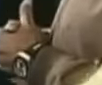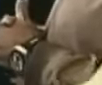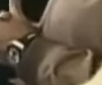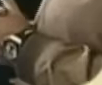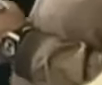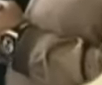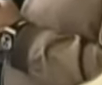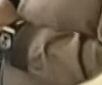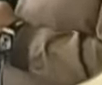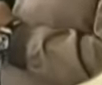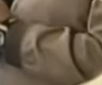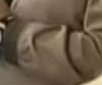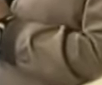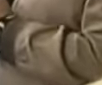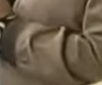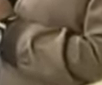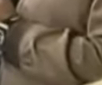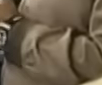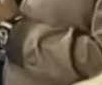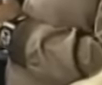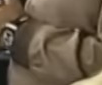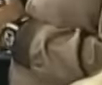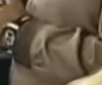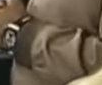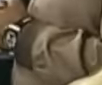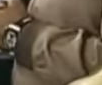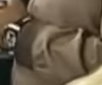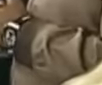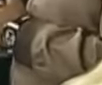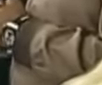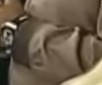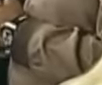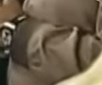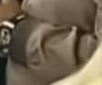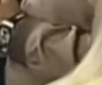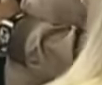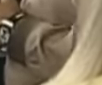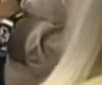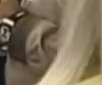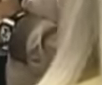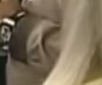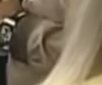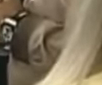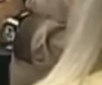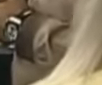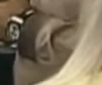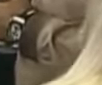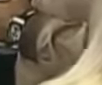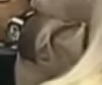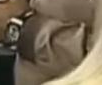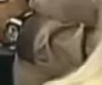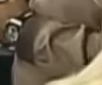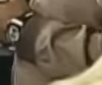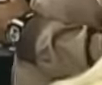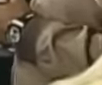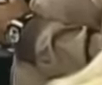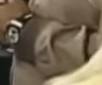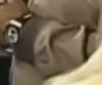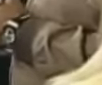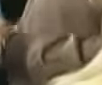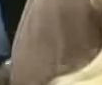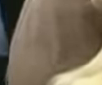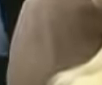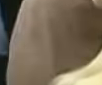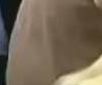consciente, un pueblo que le sigue apostando la paz, al diálogo, y que sigue construyendo su propio camino con esfuerzos propios, pero sobre todo con una